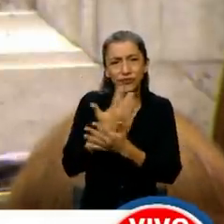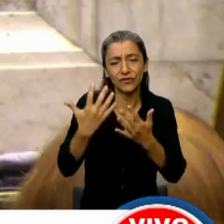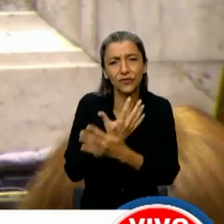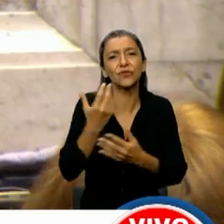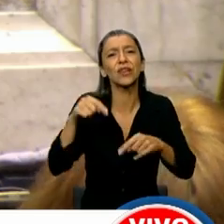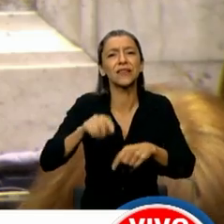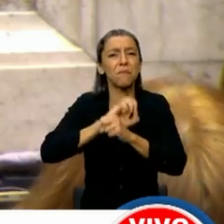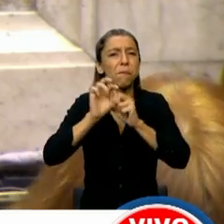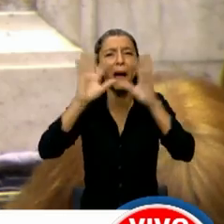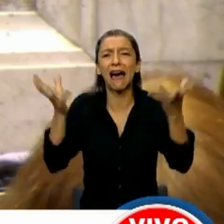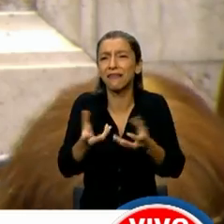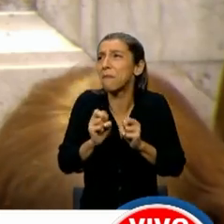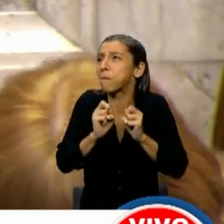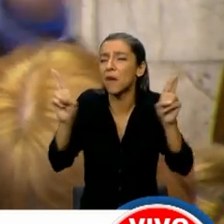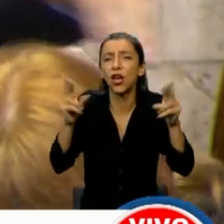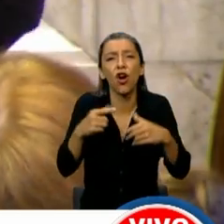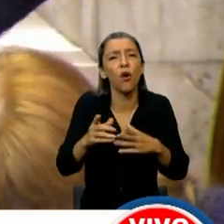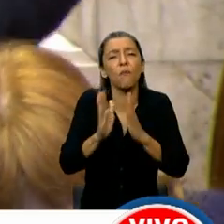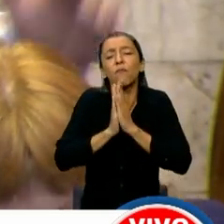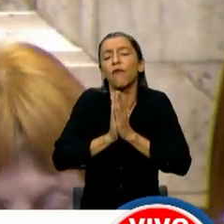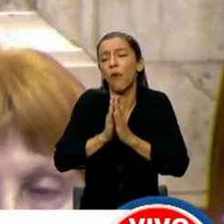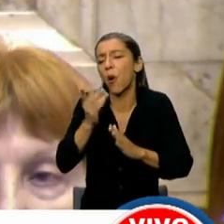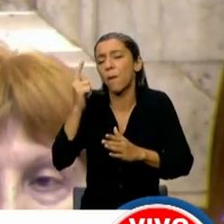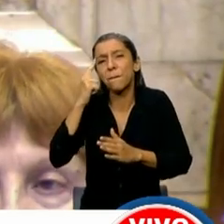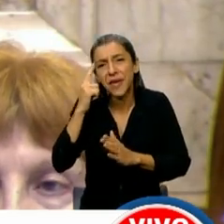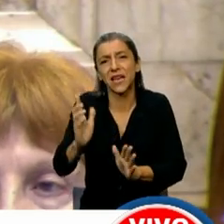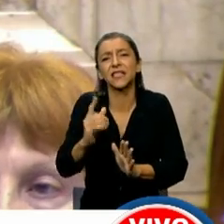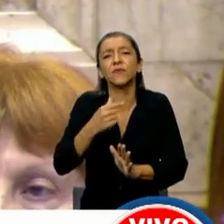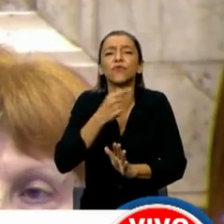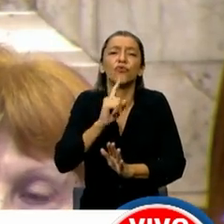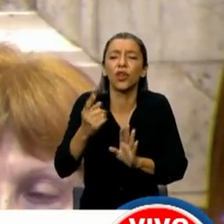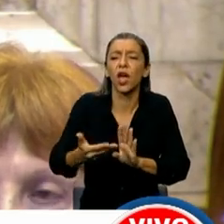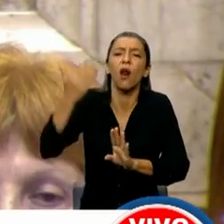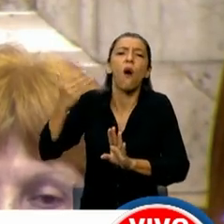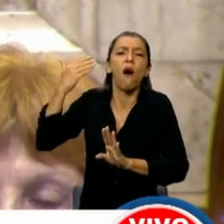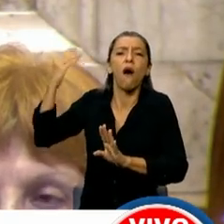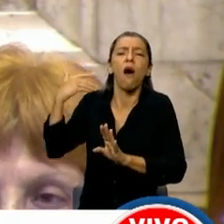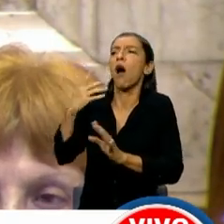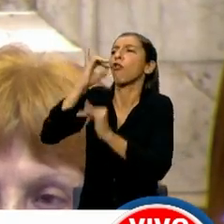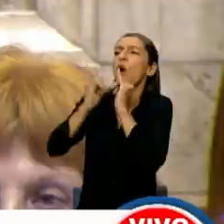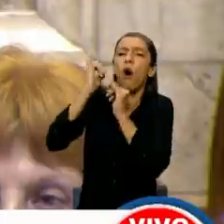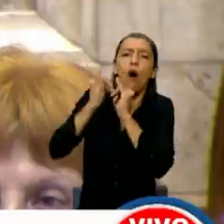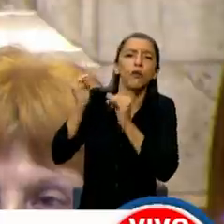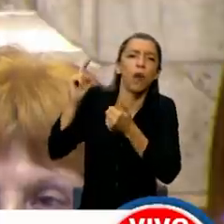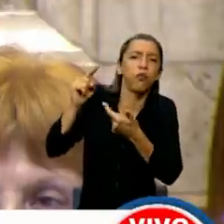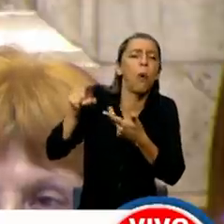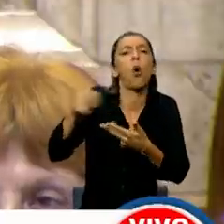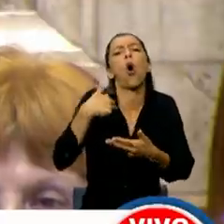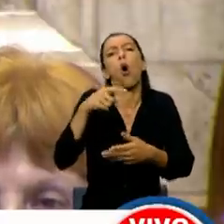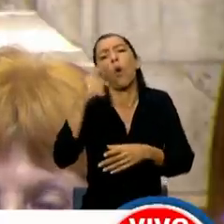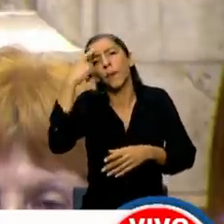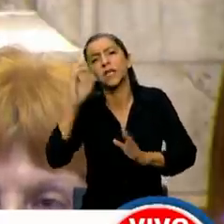ha azotado en el mundo en nuestro país yo no quiero hablar más para atrás para que no se sigan victimizando ofendiendo